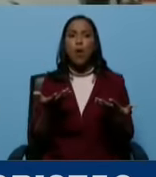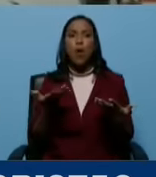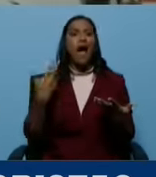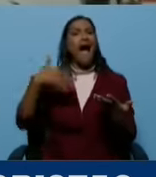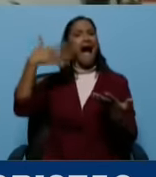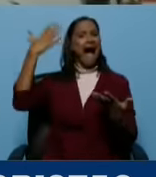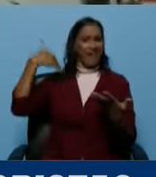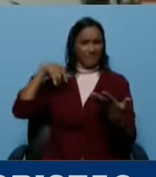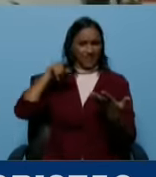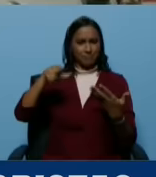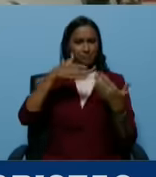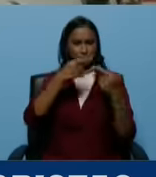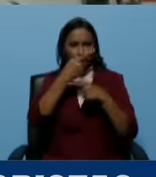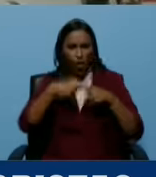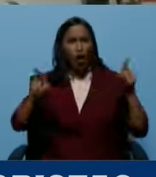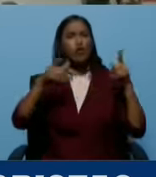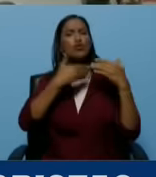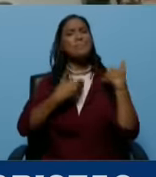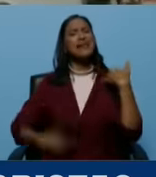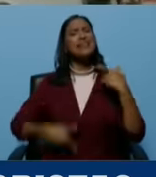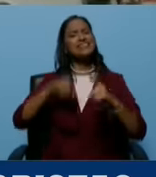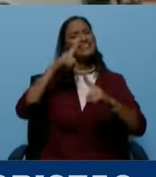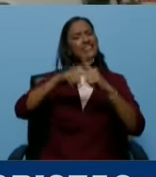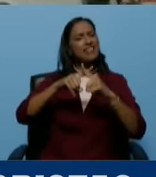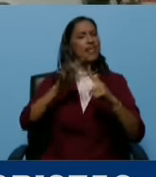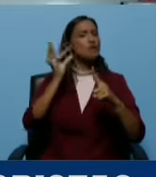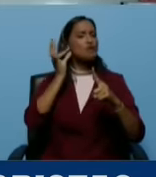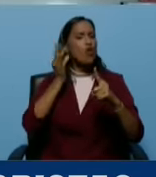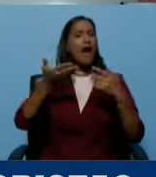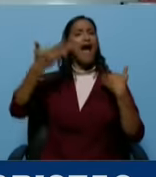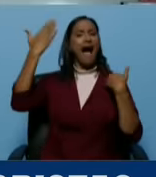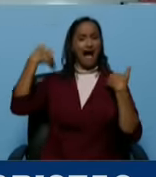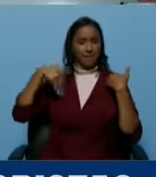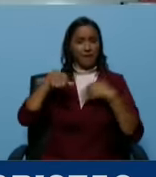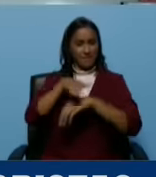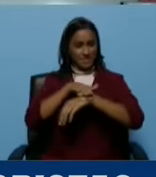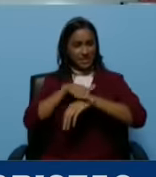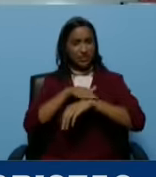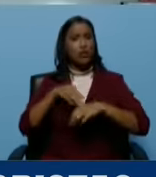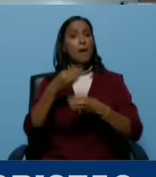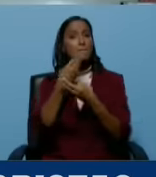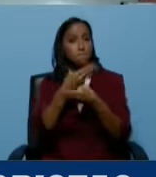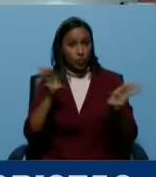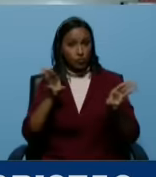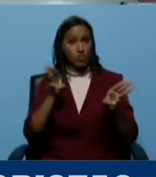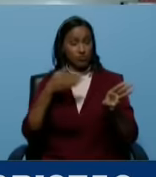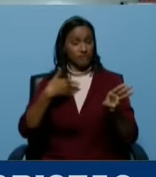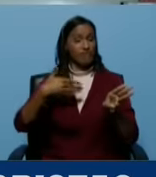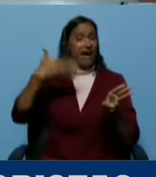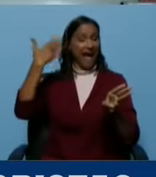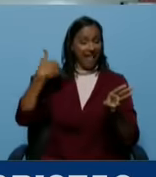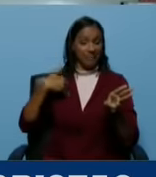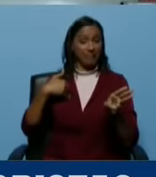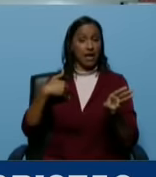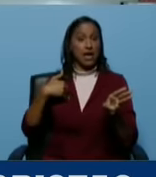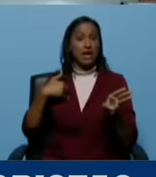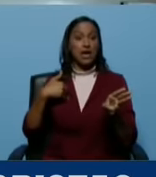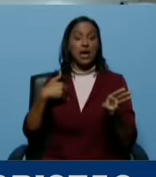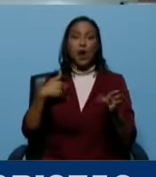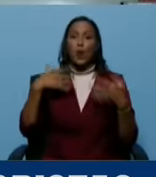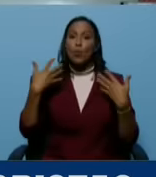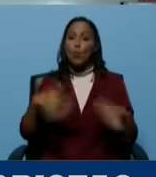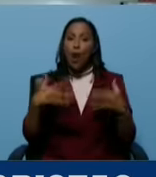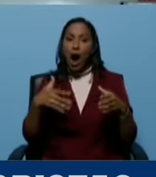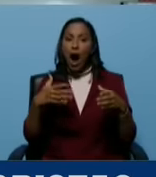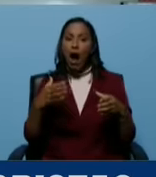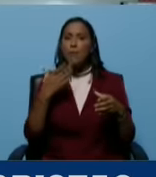gestión corrupta de inacción, de apoyo al terrorismo que tuvo quien me antecedió en este cargo, sumemos